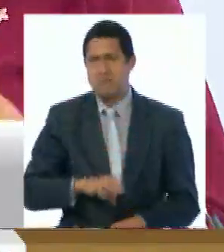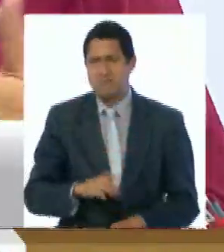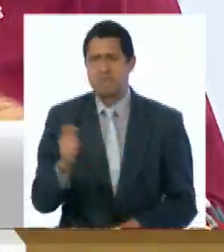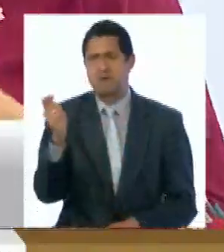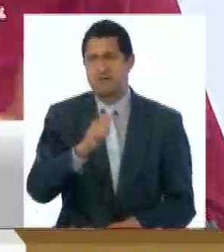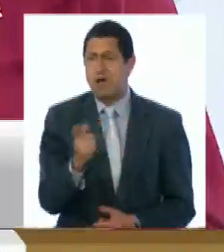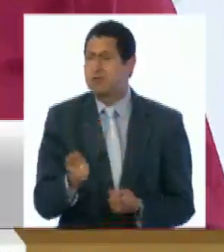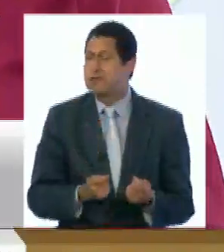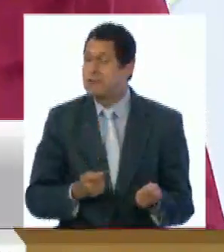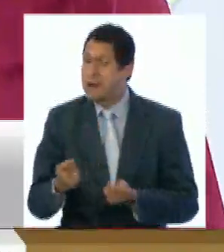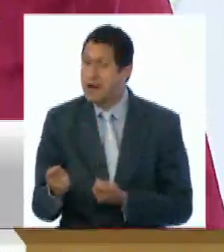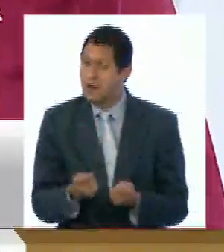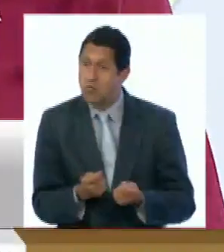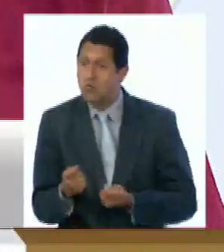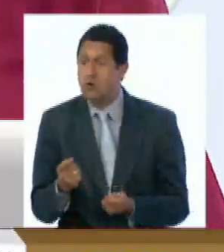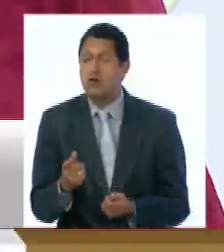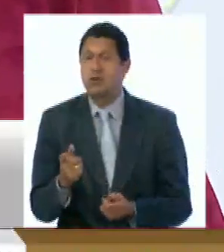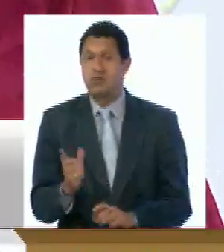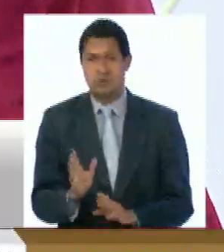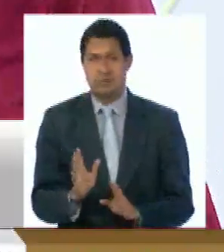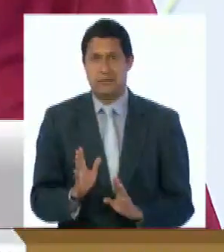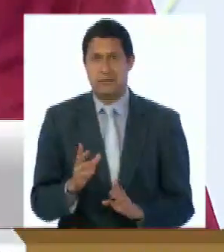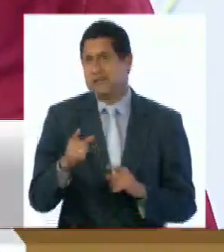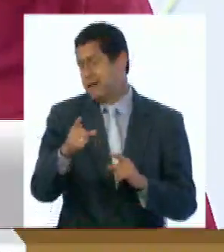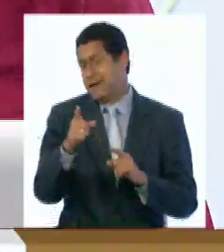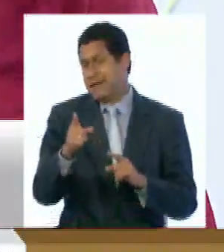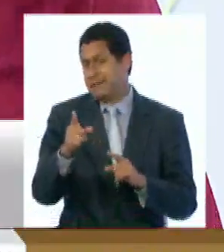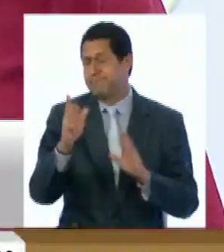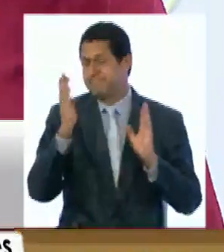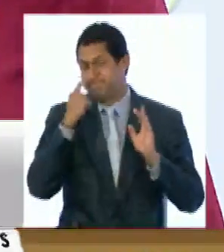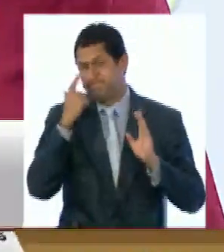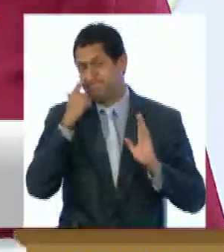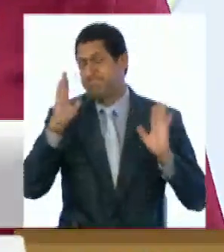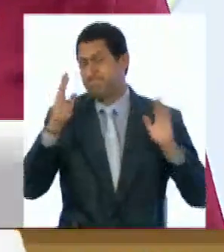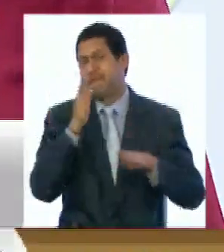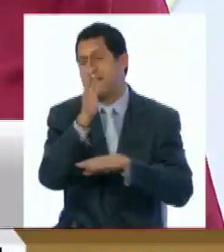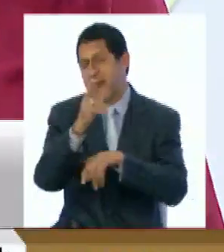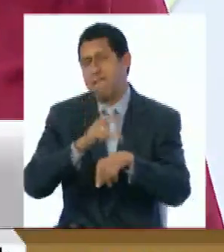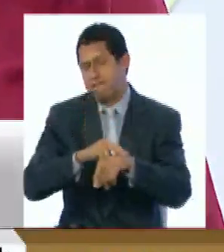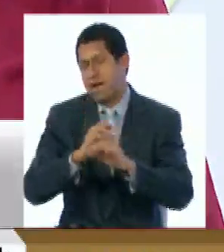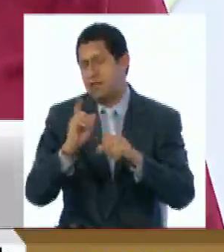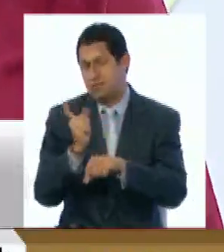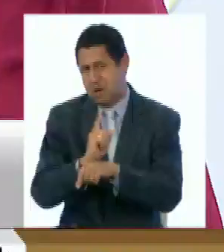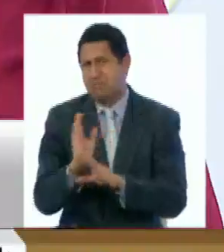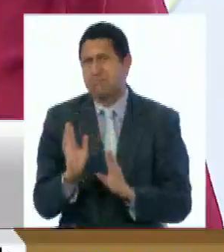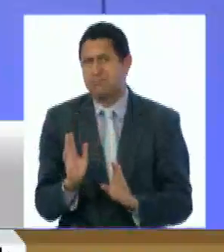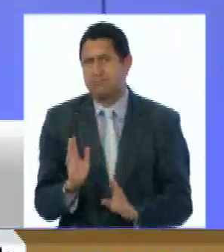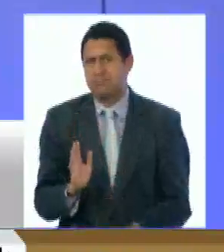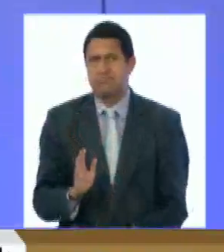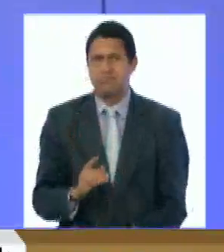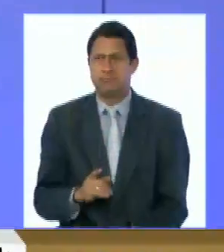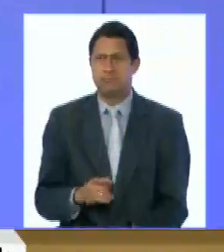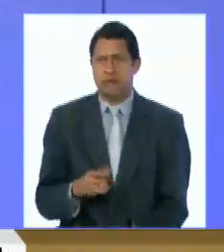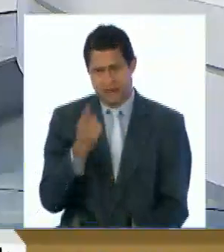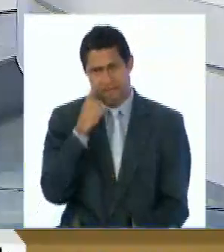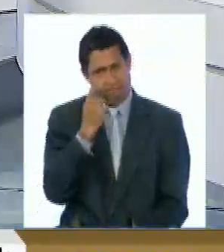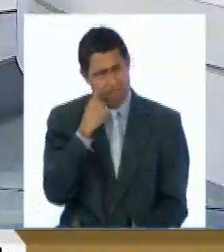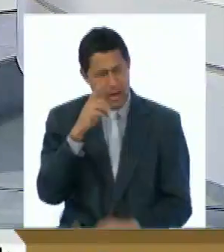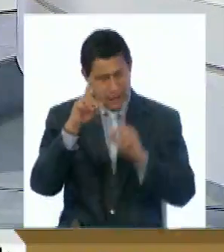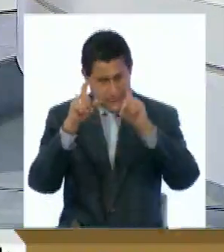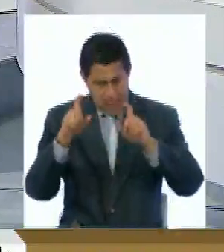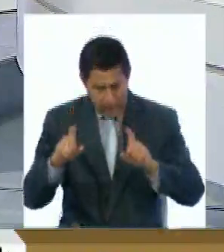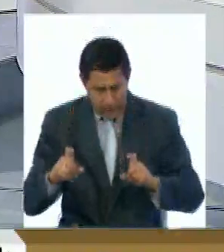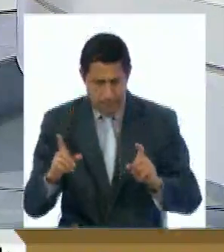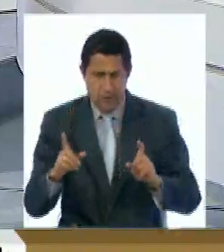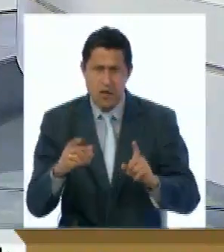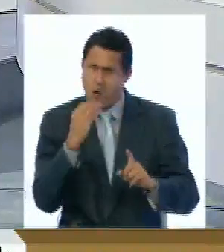regula de manera cíclica todos los meses o sea eso ahí si tiene que ir a la consulta médica pues sí revisar sus exámenes